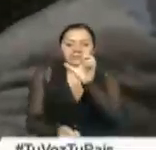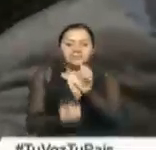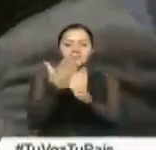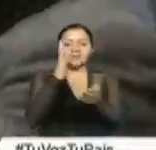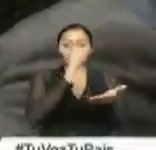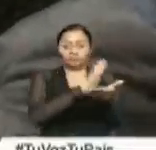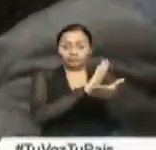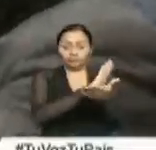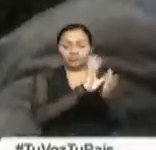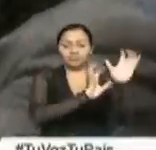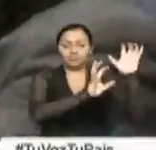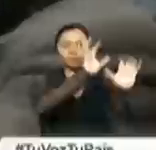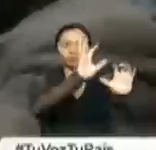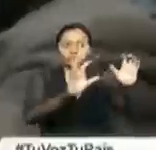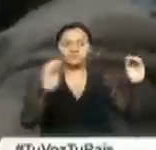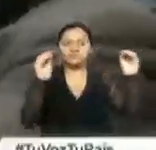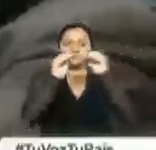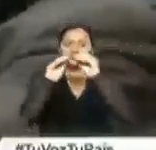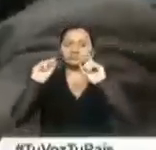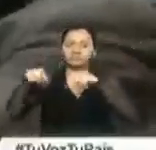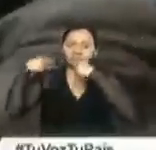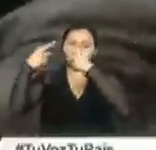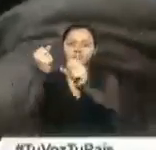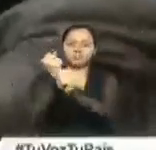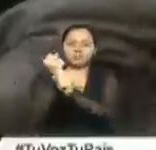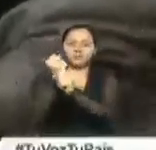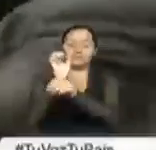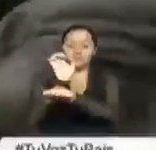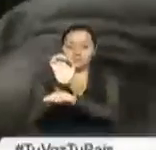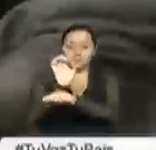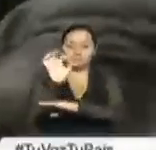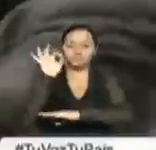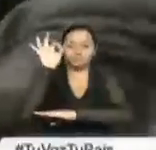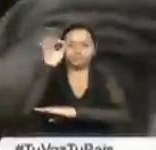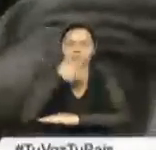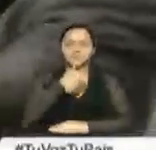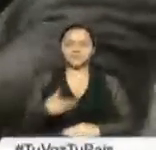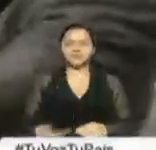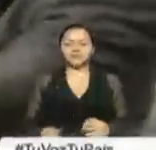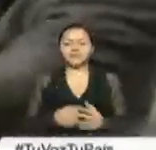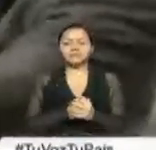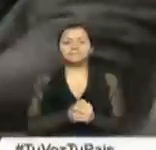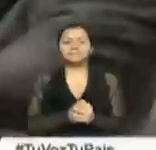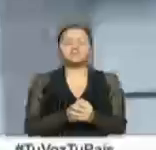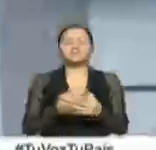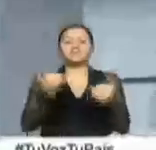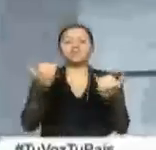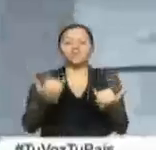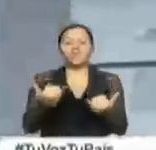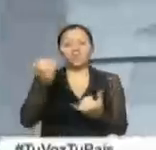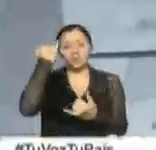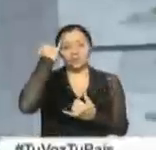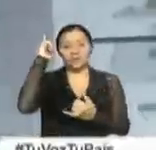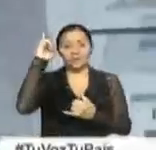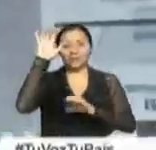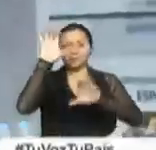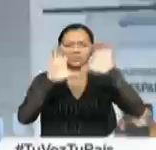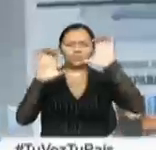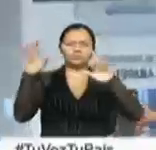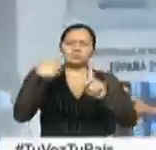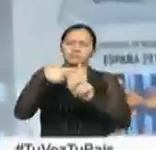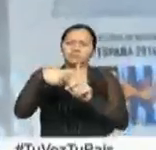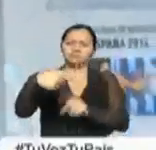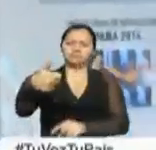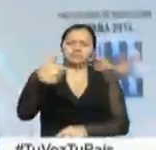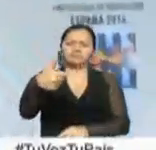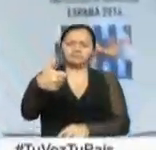este museo y por su labor al frente del país. Esta idea del museo me parece fabulosa,